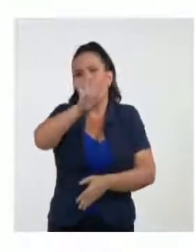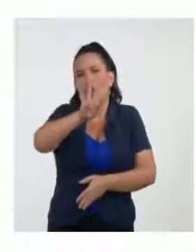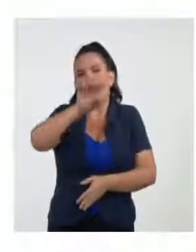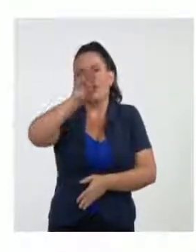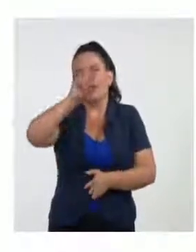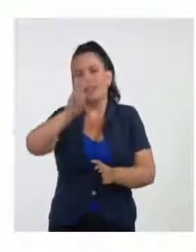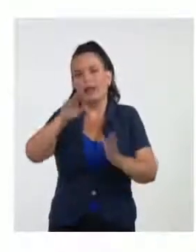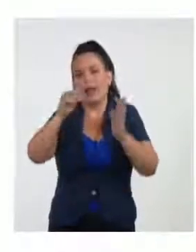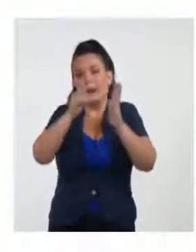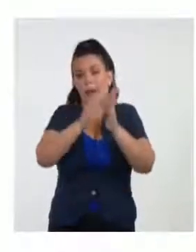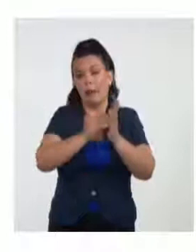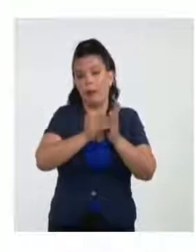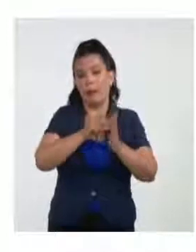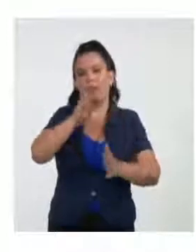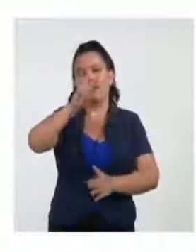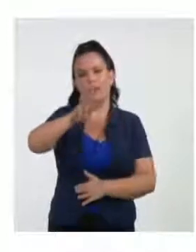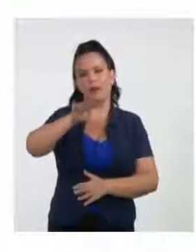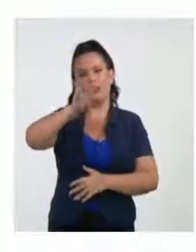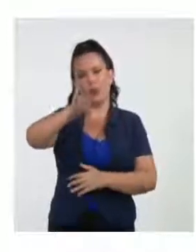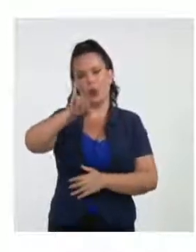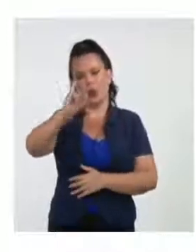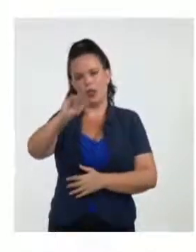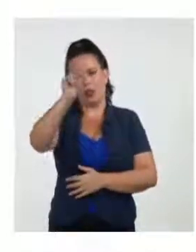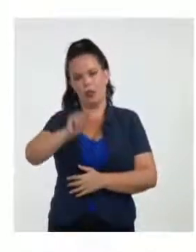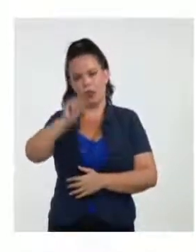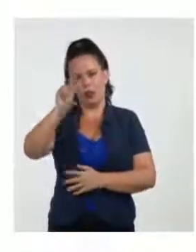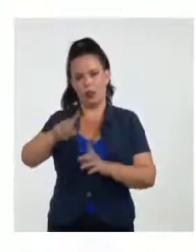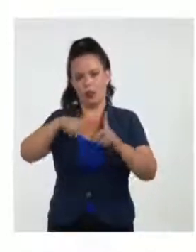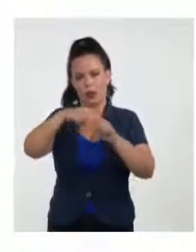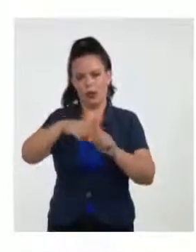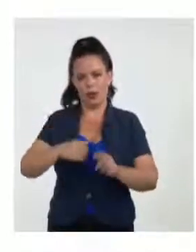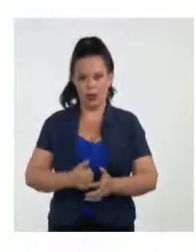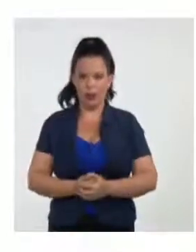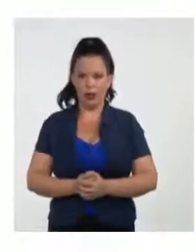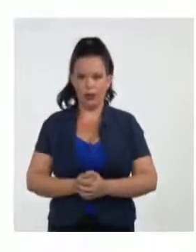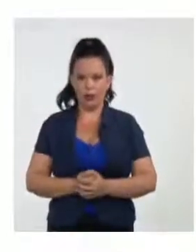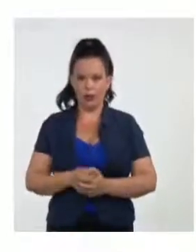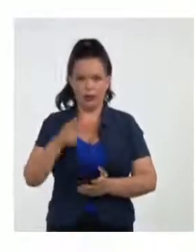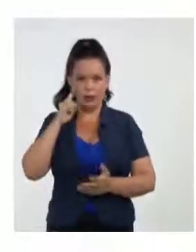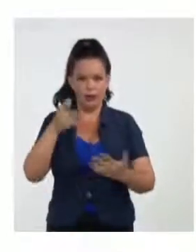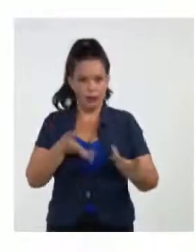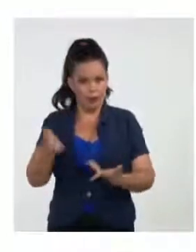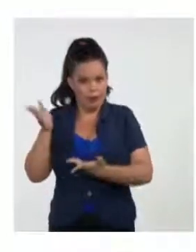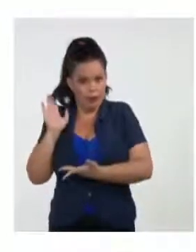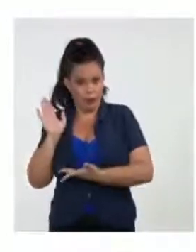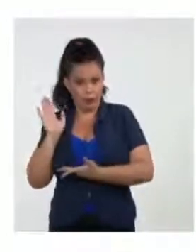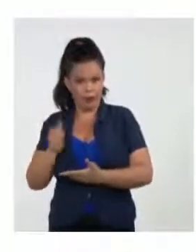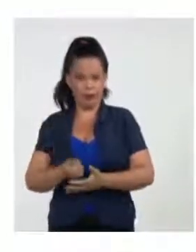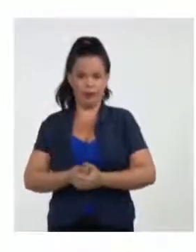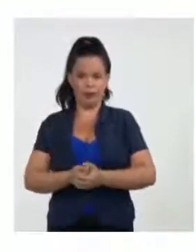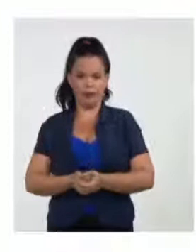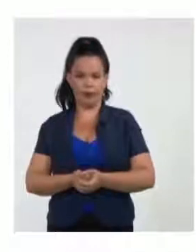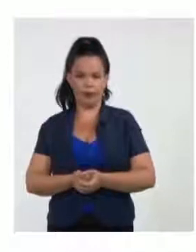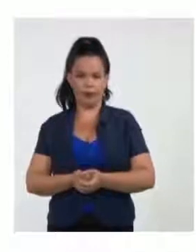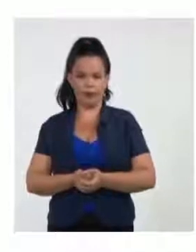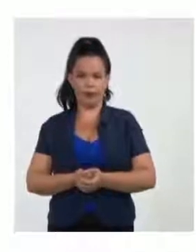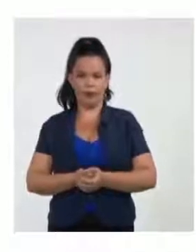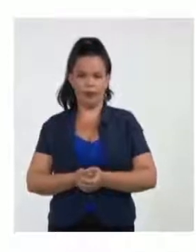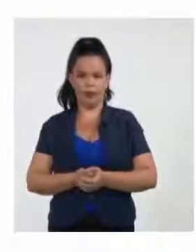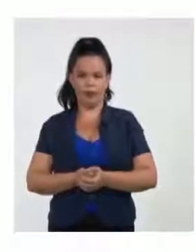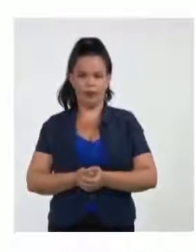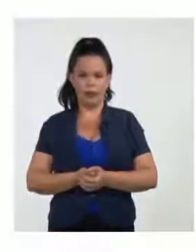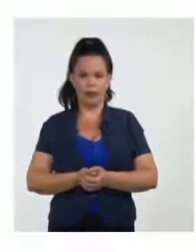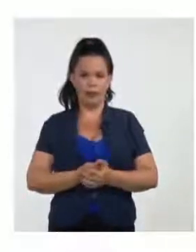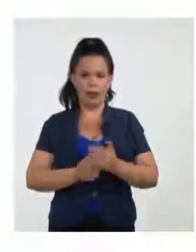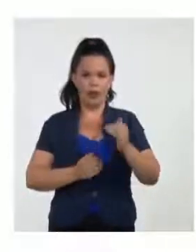43.396 casos. Y cuando vemos en la próxima pantalla el comportamiento de la pandemia desde el